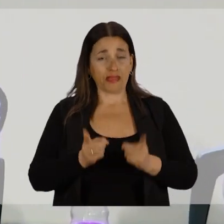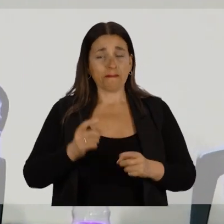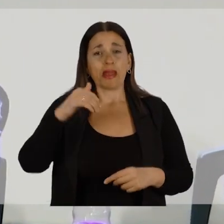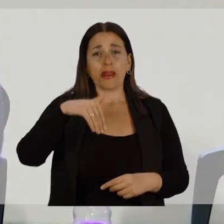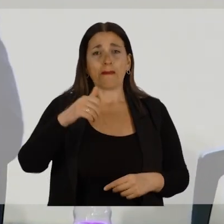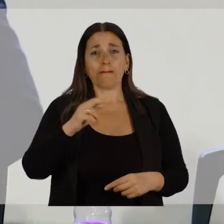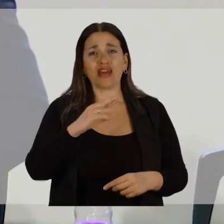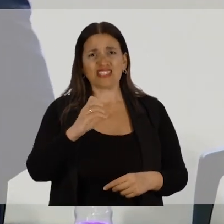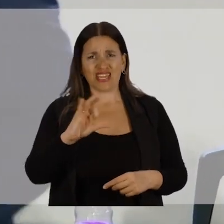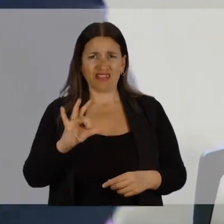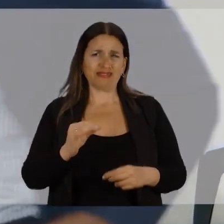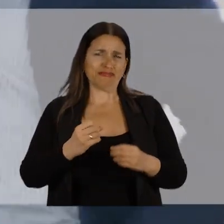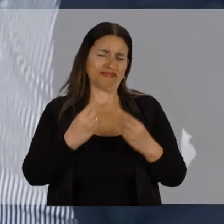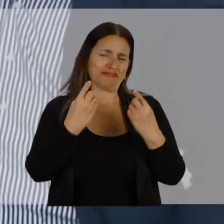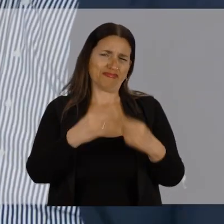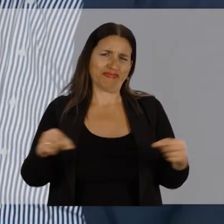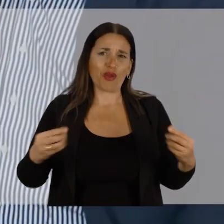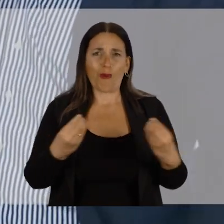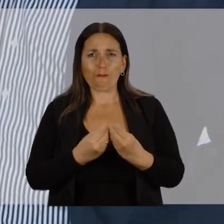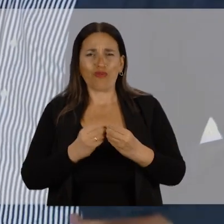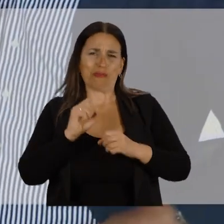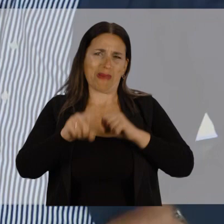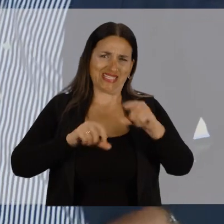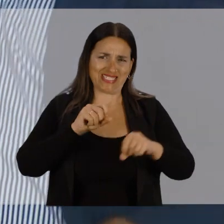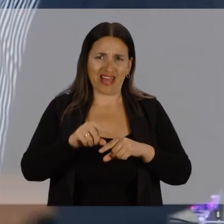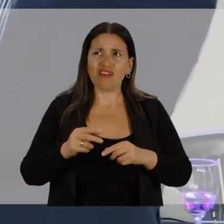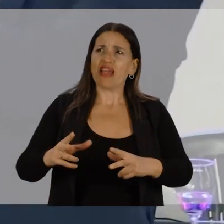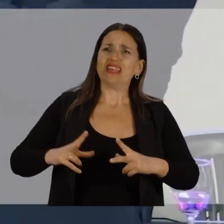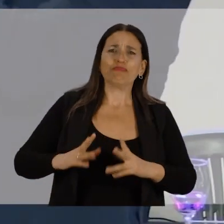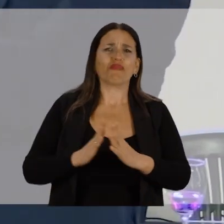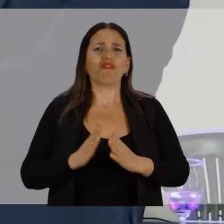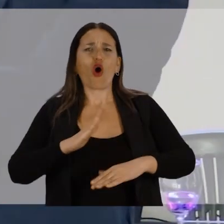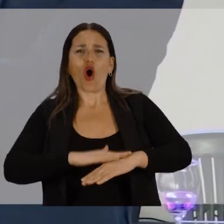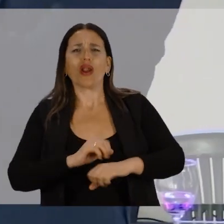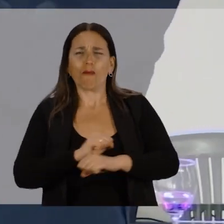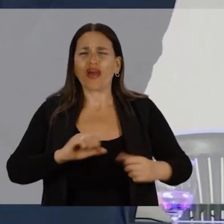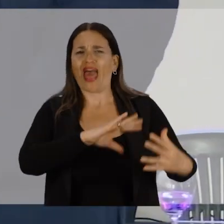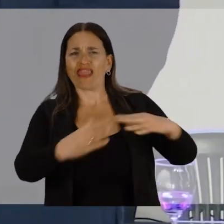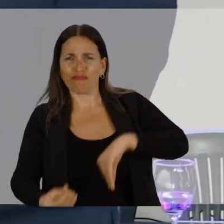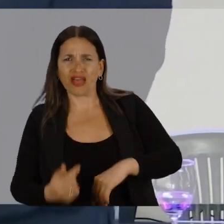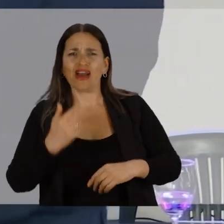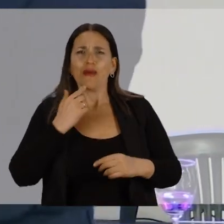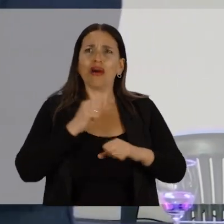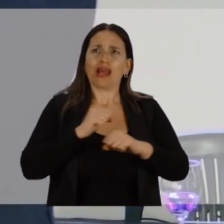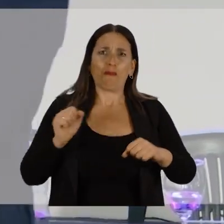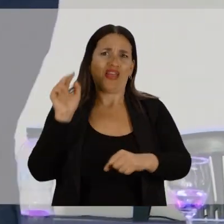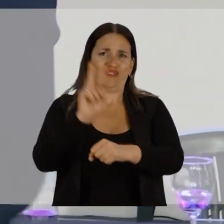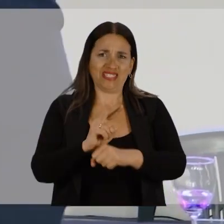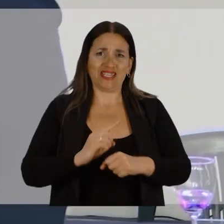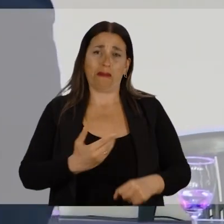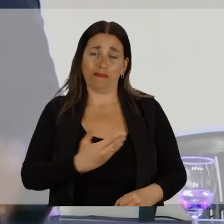que toda esta semana, no sé cuántos mensajes tengo de ellas, hasta decime a qué hora querés, que cambiamos la hora para que